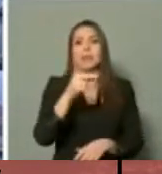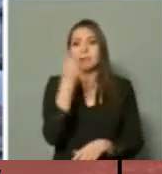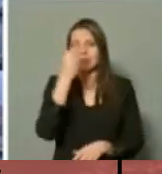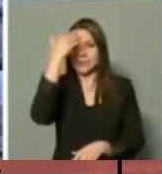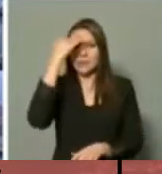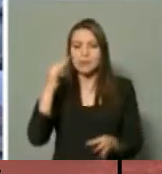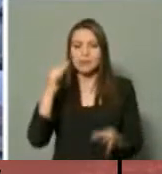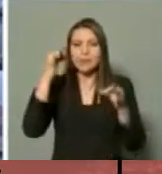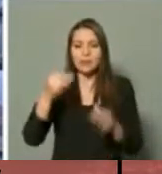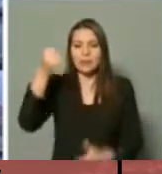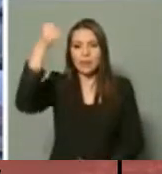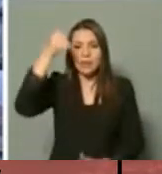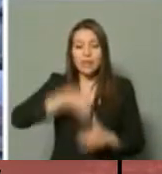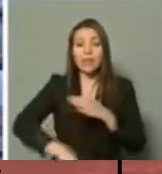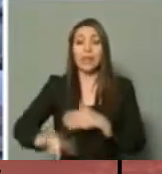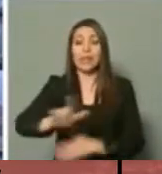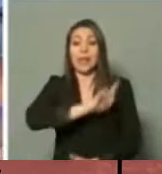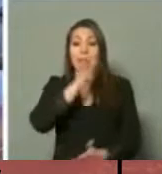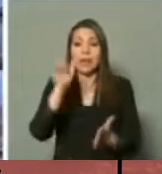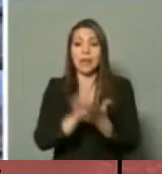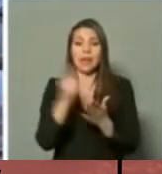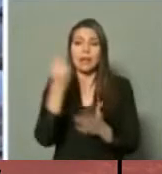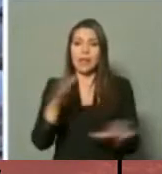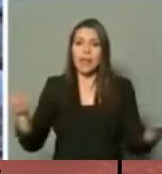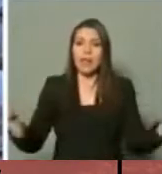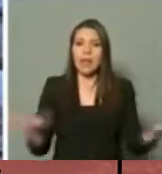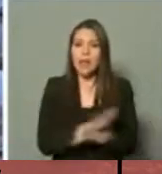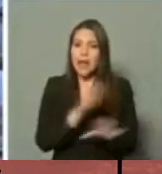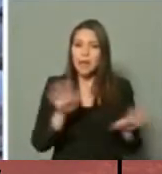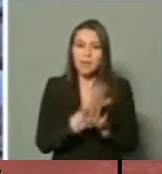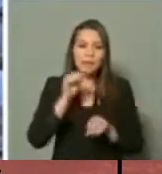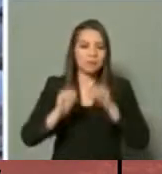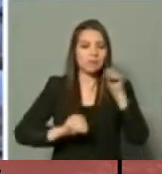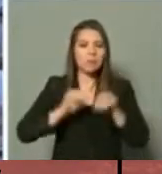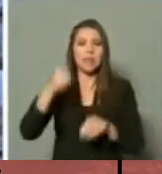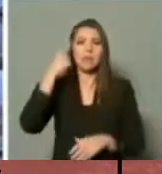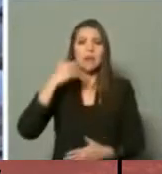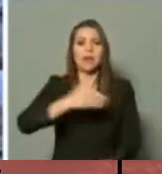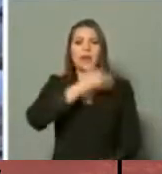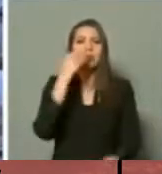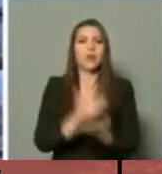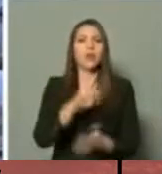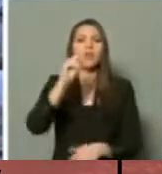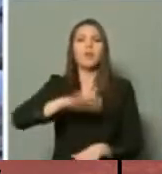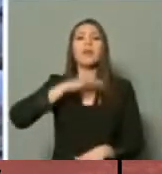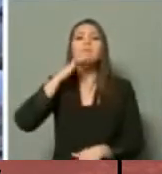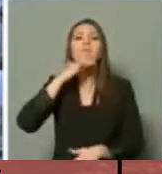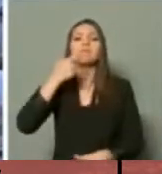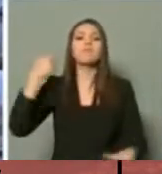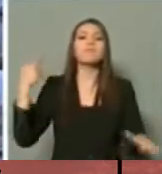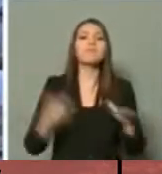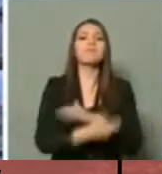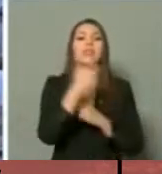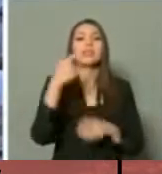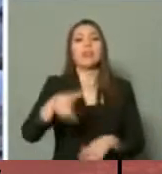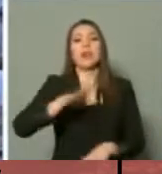están hay que modificarlas para adecuarlas y que sean eficientes. Y es parar de una vez la corrupción, que es lo que pega mucho en la administración, es lo que hay que